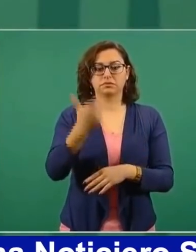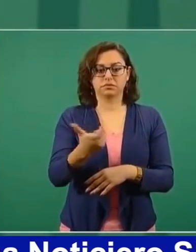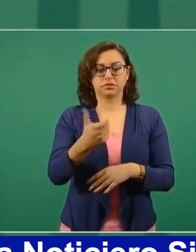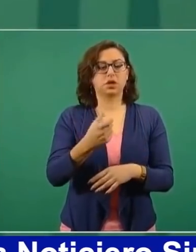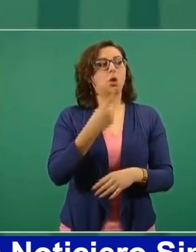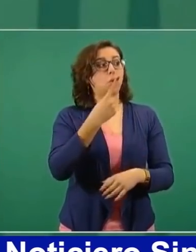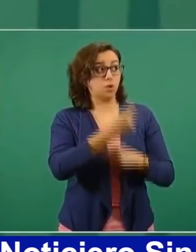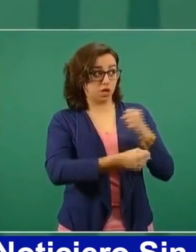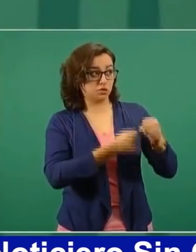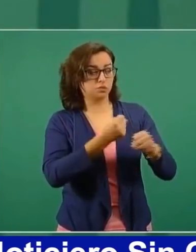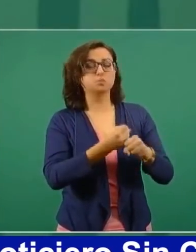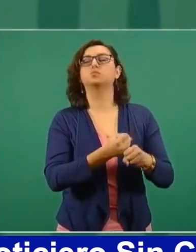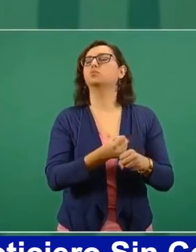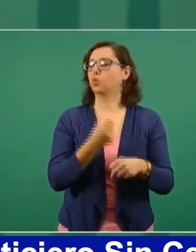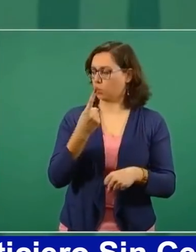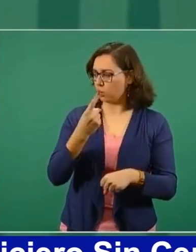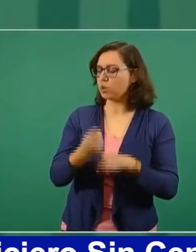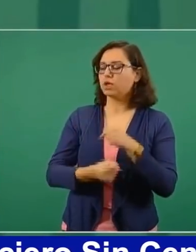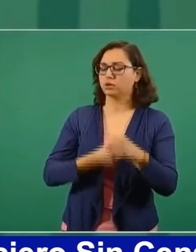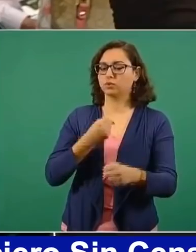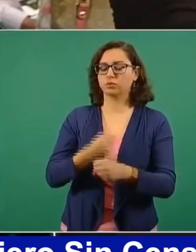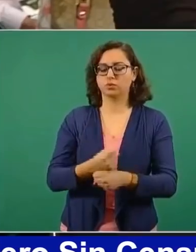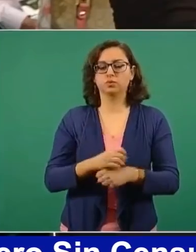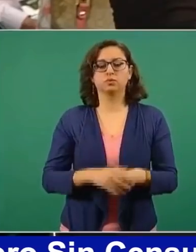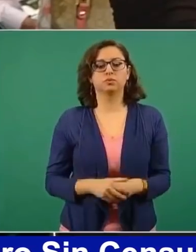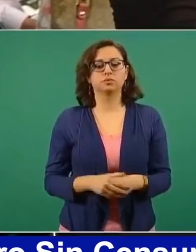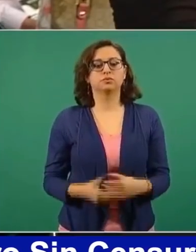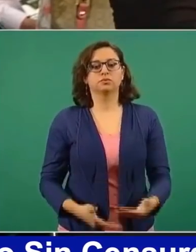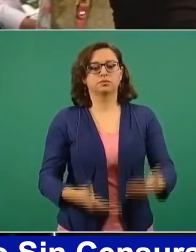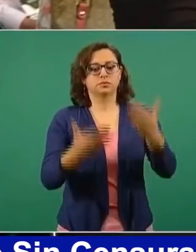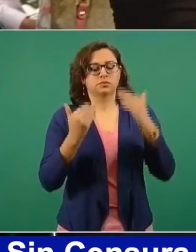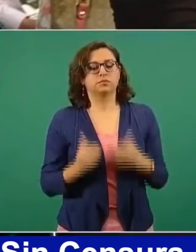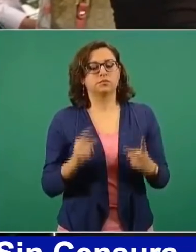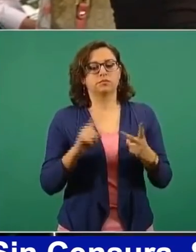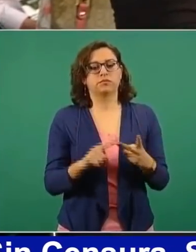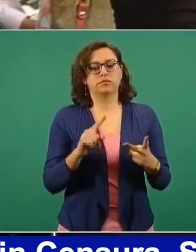año. Al año. Presidente, en un segundo tema, en los últimos días hemos